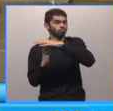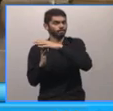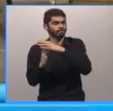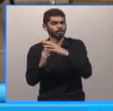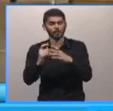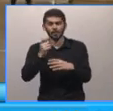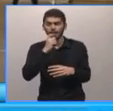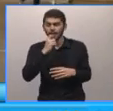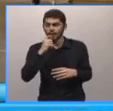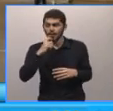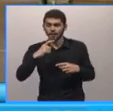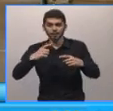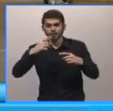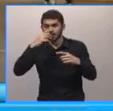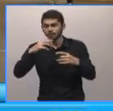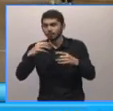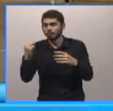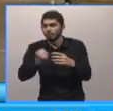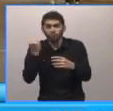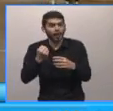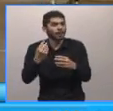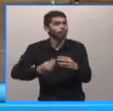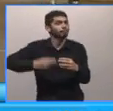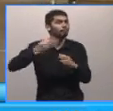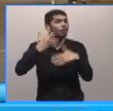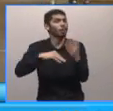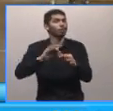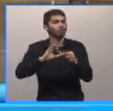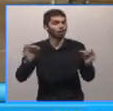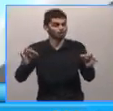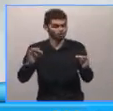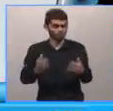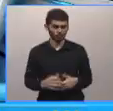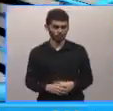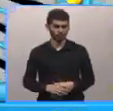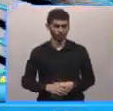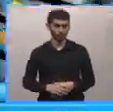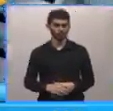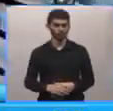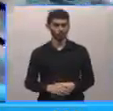presión añadida que es los Juegos Olímpicos, que bueno, en ese caso ya estaríamos los dos clasificados.